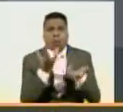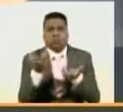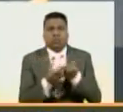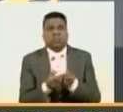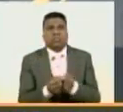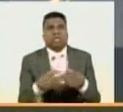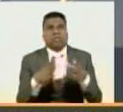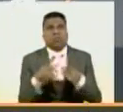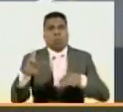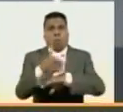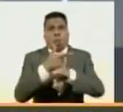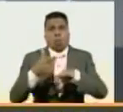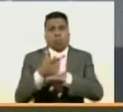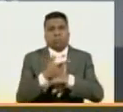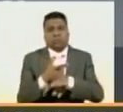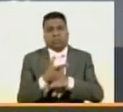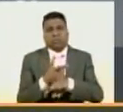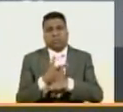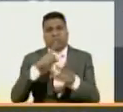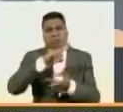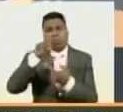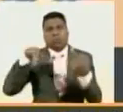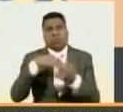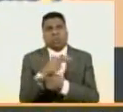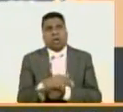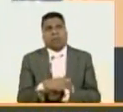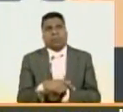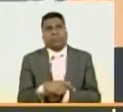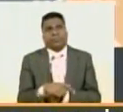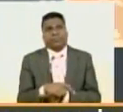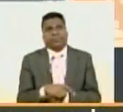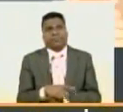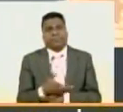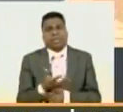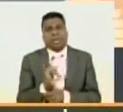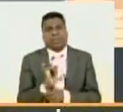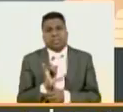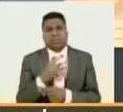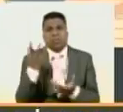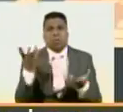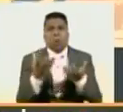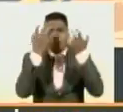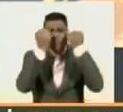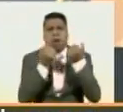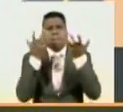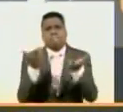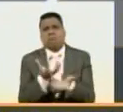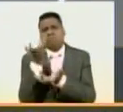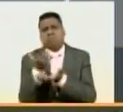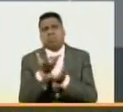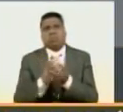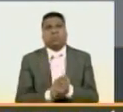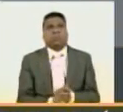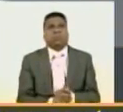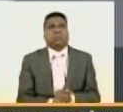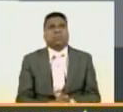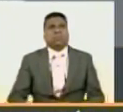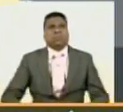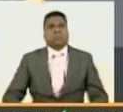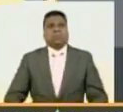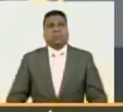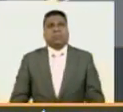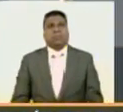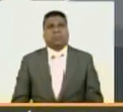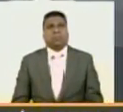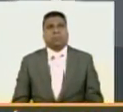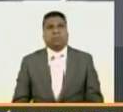gobierno revolucionario, instancia nacional, instancia estatal, que han sido vandalizadas. Y por ello, pues, estas